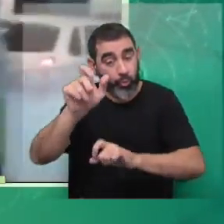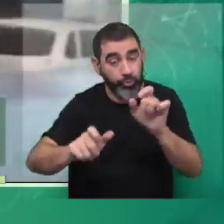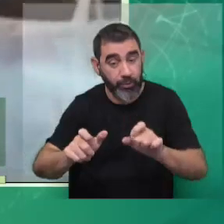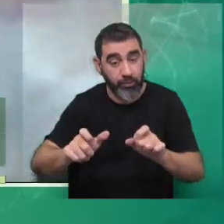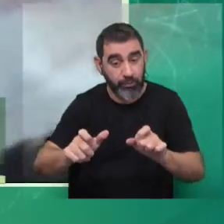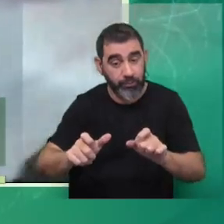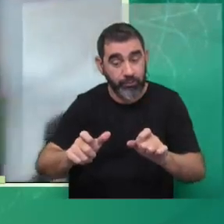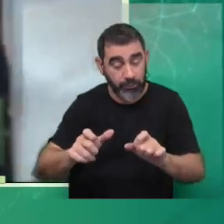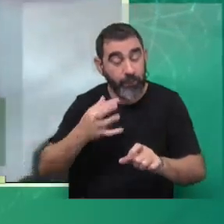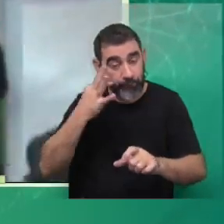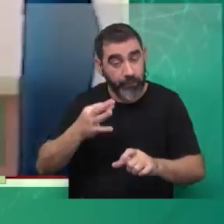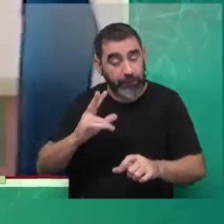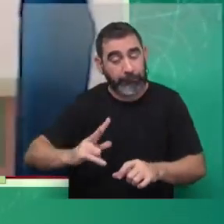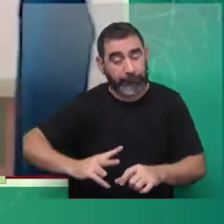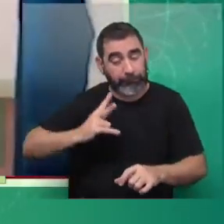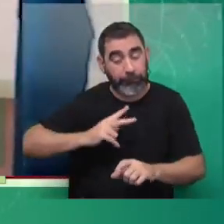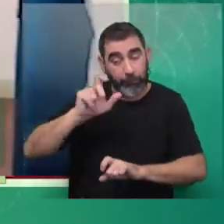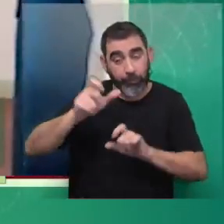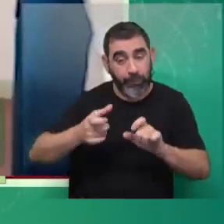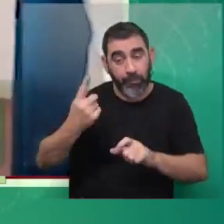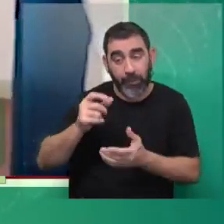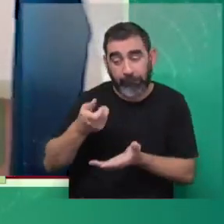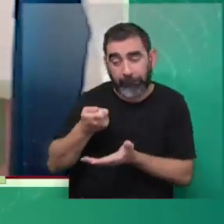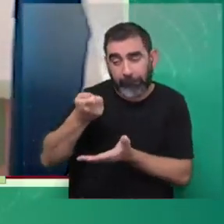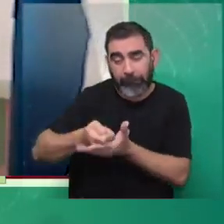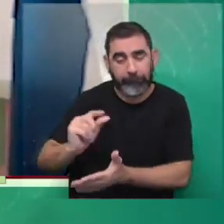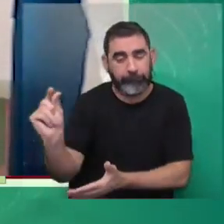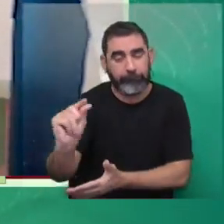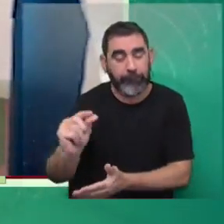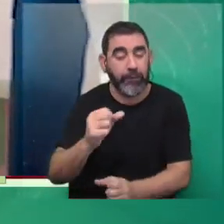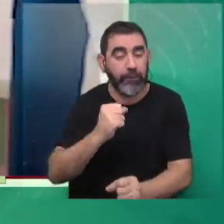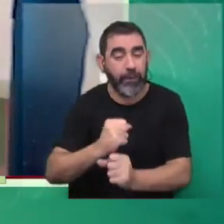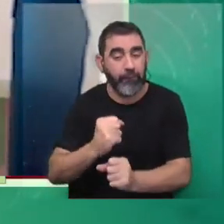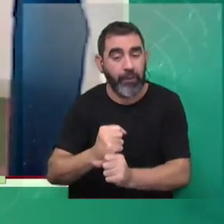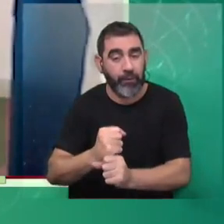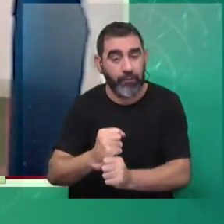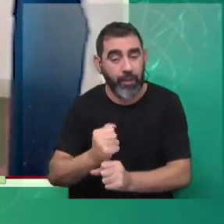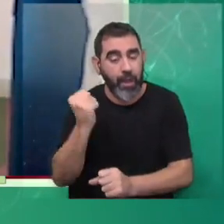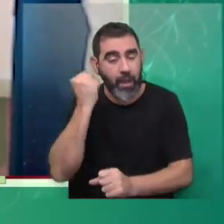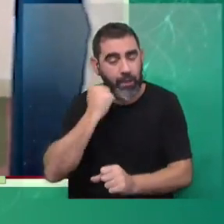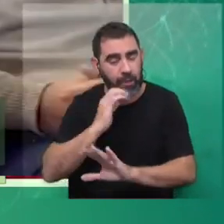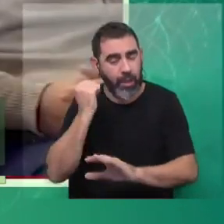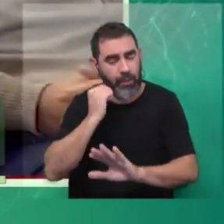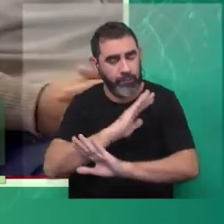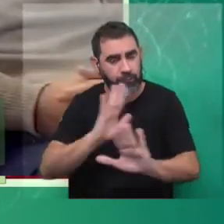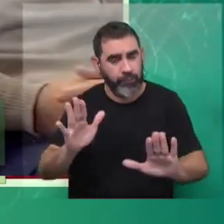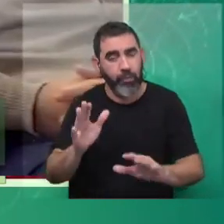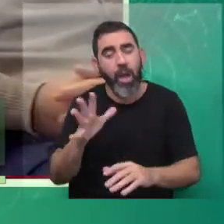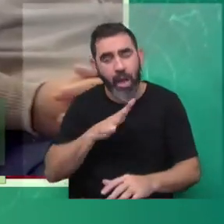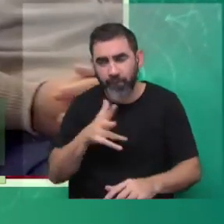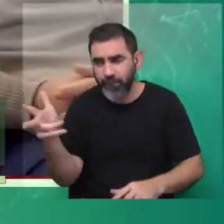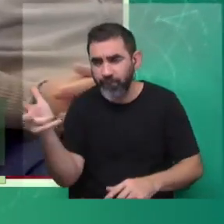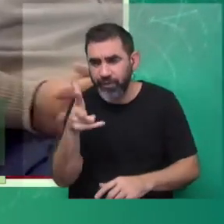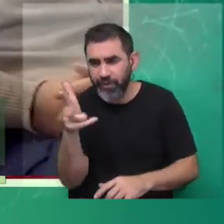está creando una cuna de rico acá en la zona que lo cual son unos caradura unos caradura porque hay un video que